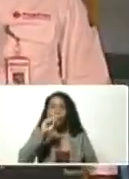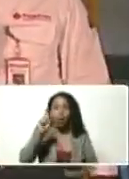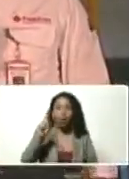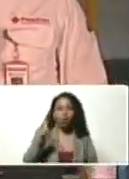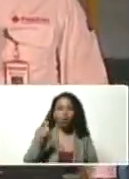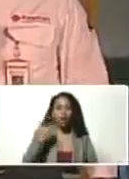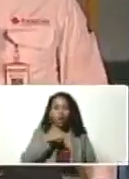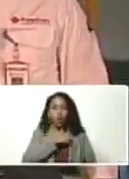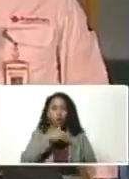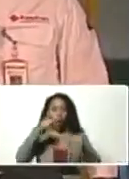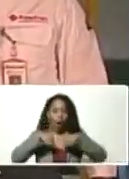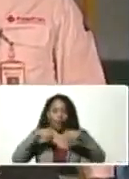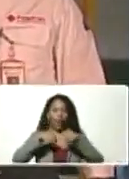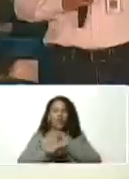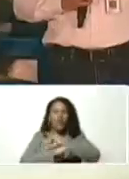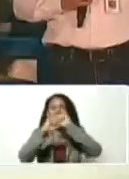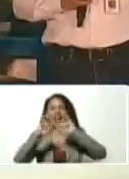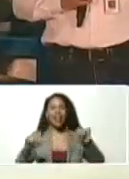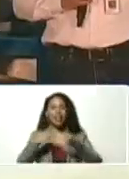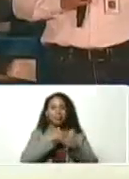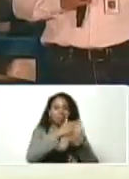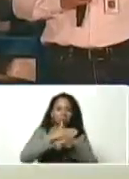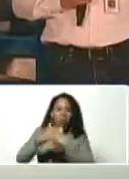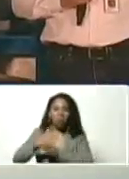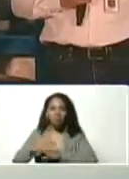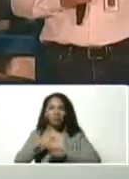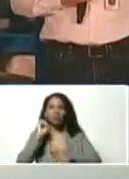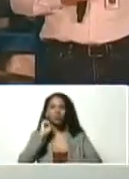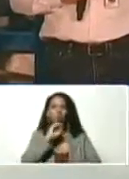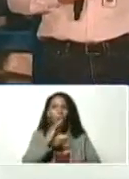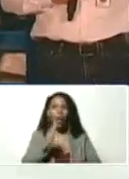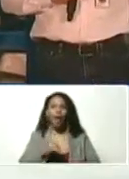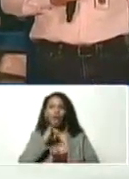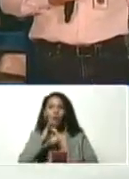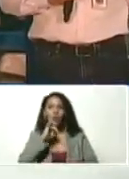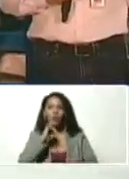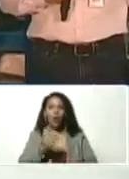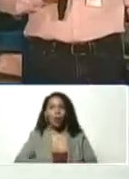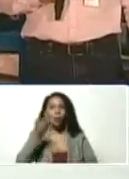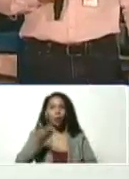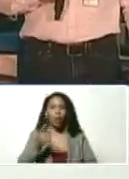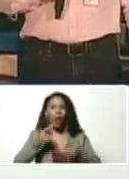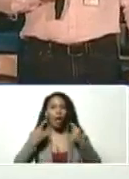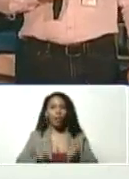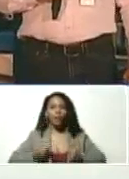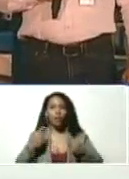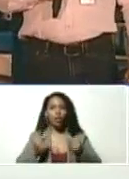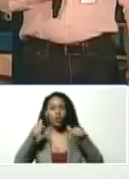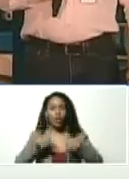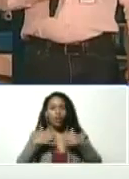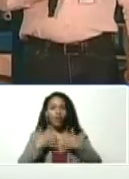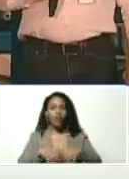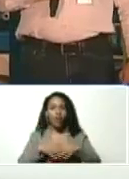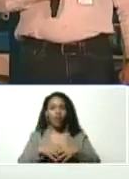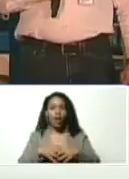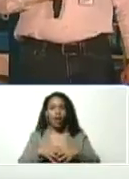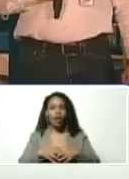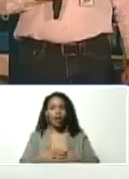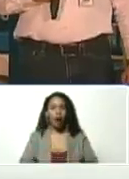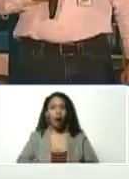aquí estamos todos felices compartiendo esta histórica noticia y la reactivación de esta planta, poderosa